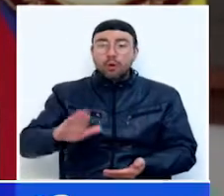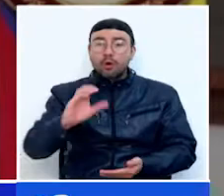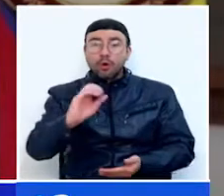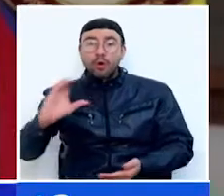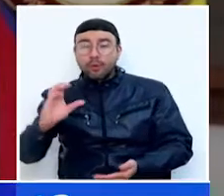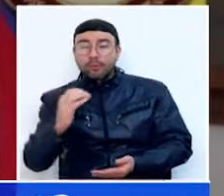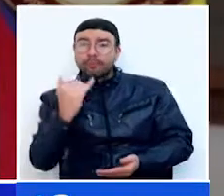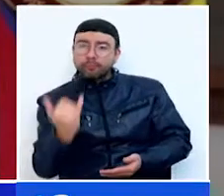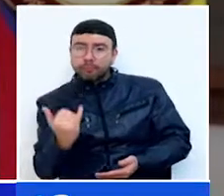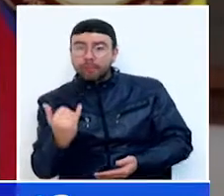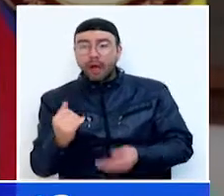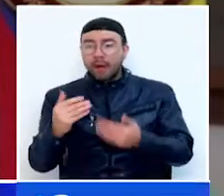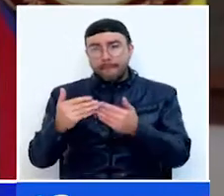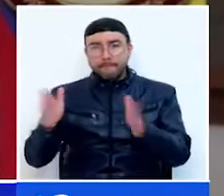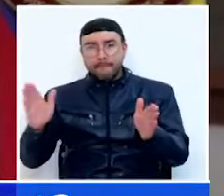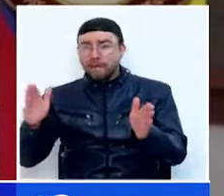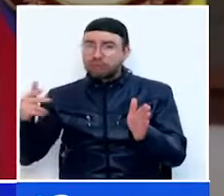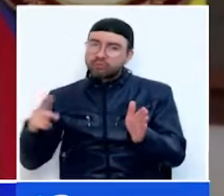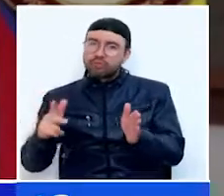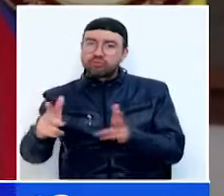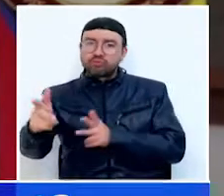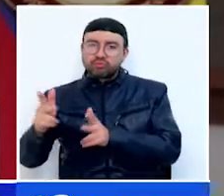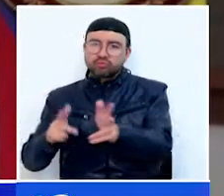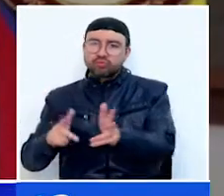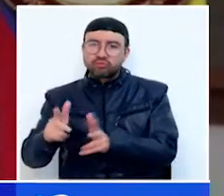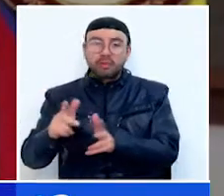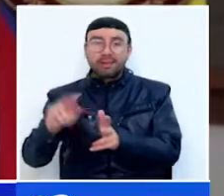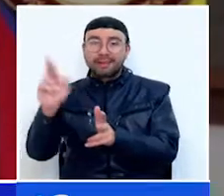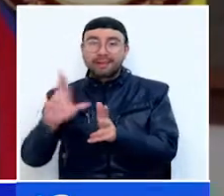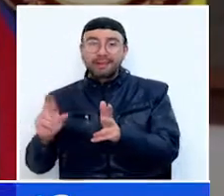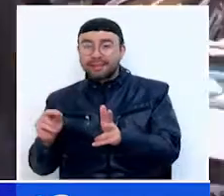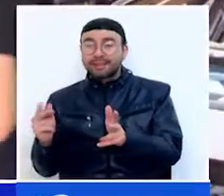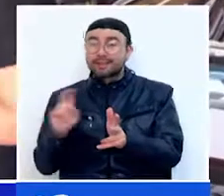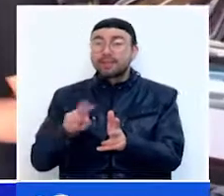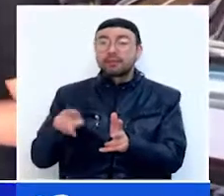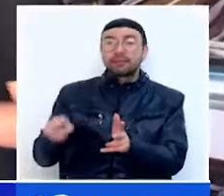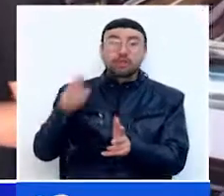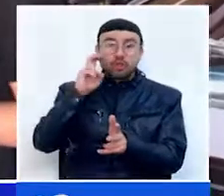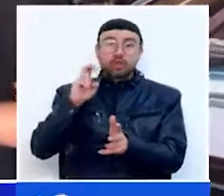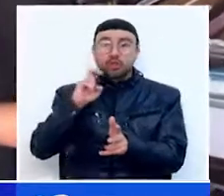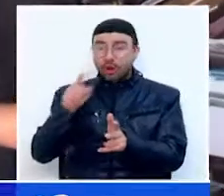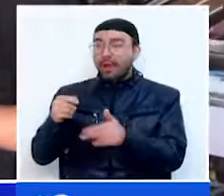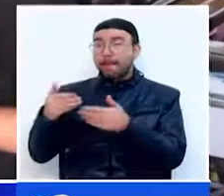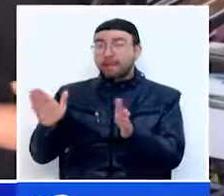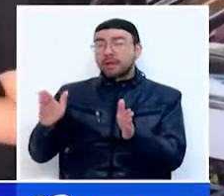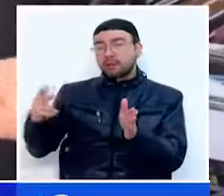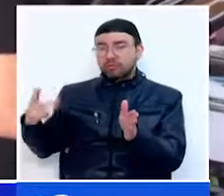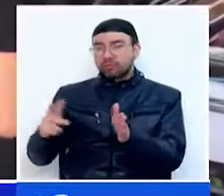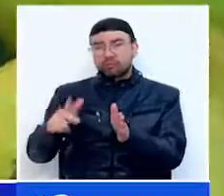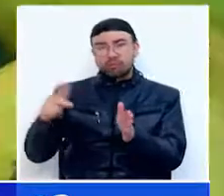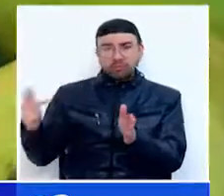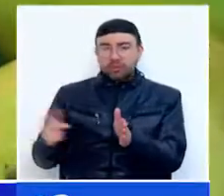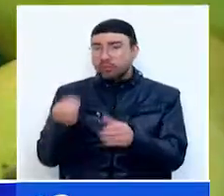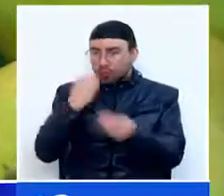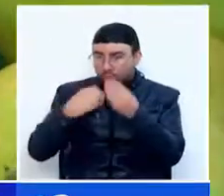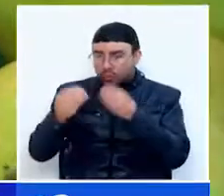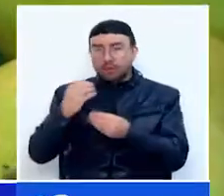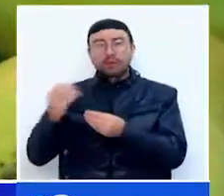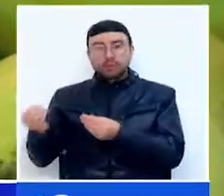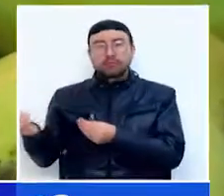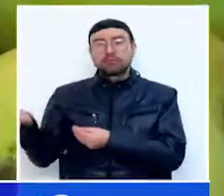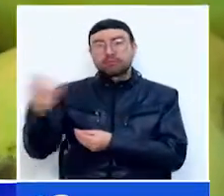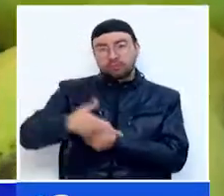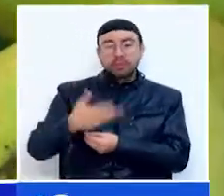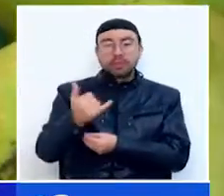conseguir la apertura de la vía que comunica Risaralda con el departamento del Chocó, facilitando la llegada de víveres a gran parte de